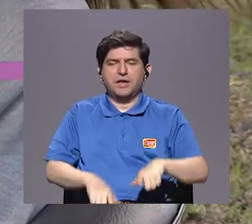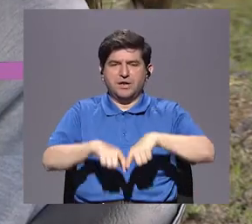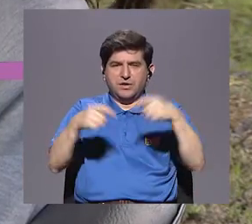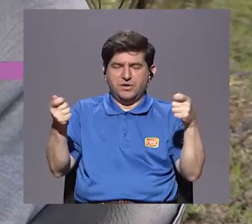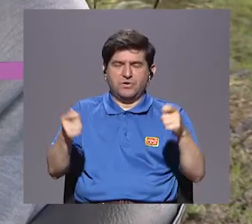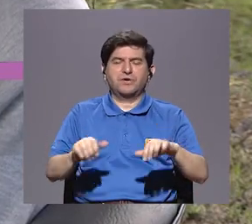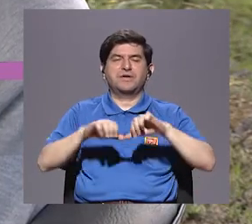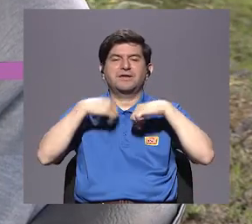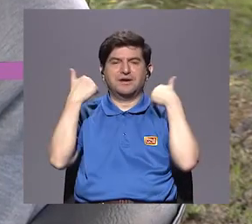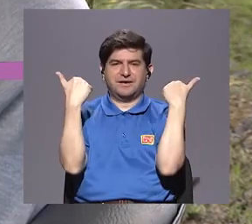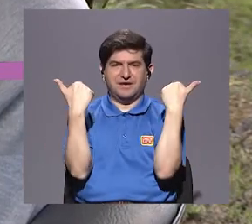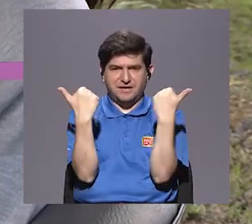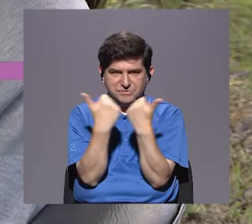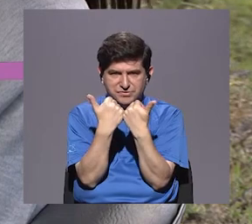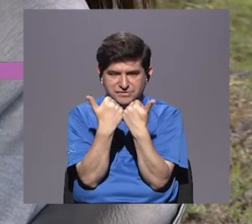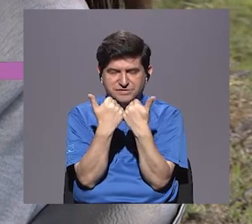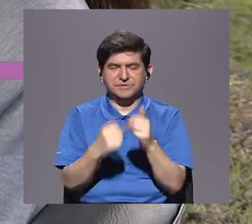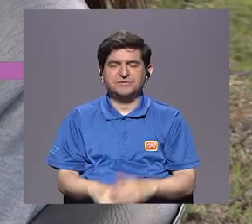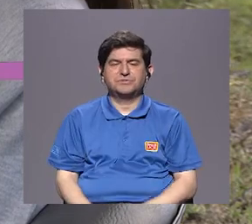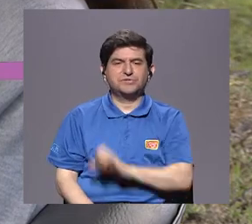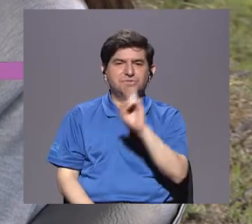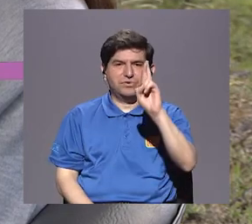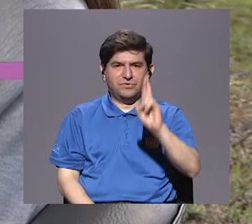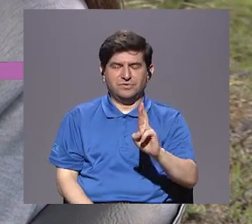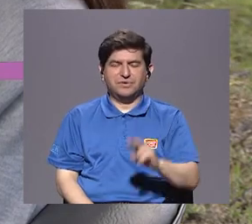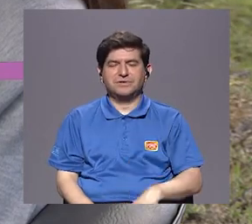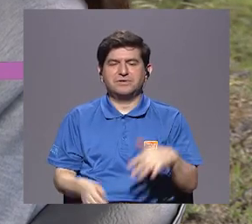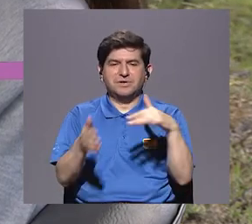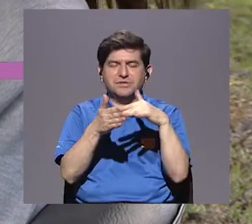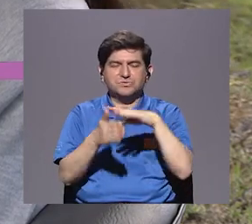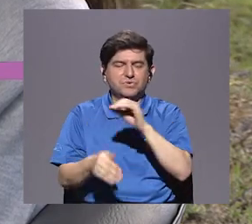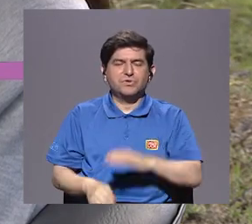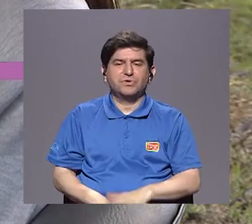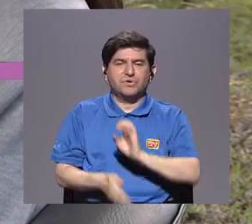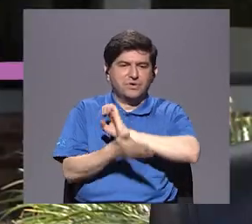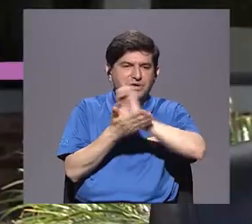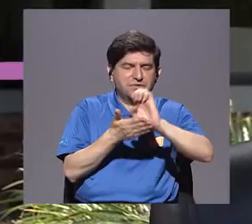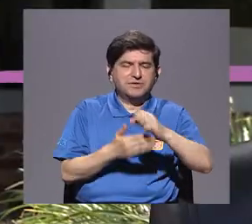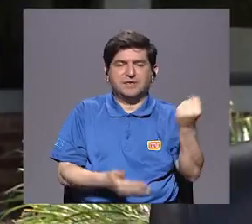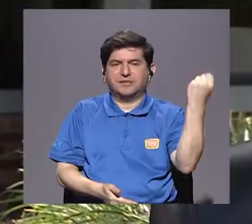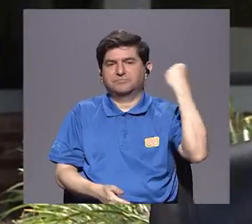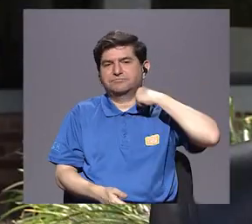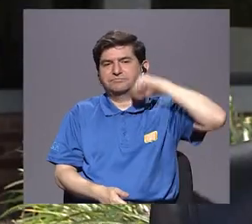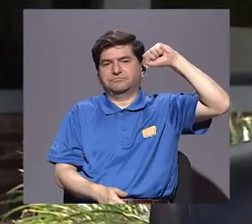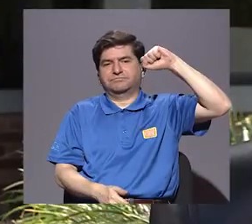de la Asociación de Costarricense de Estudio y Prevención del Suicidio.